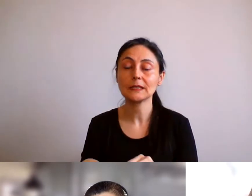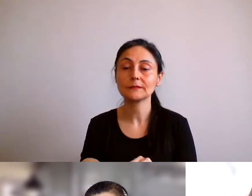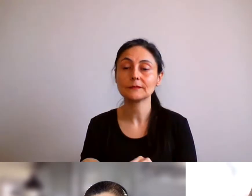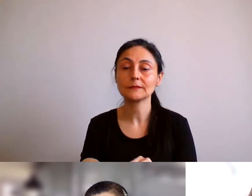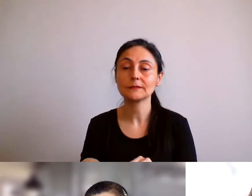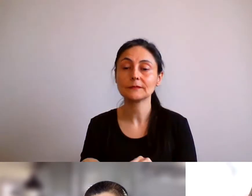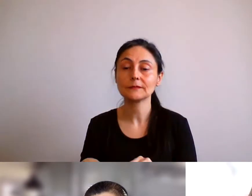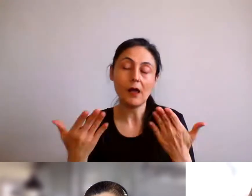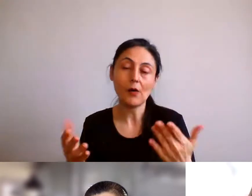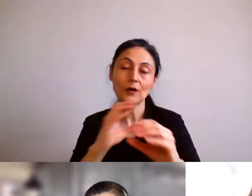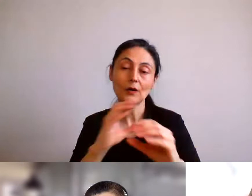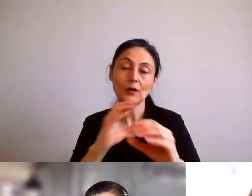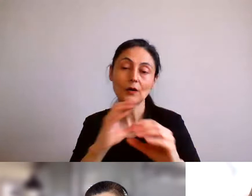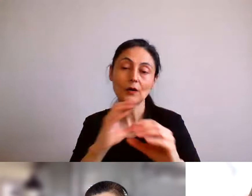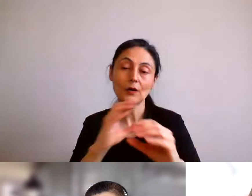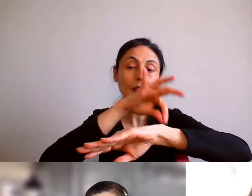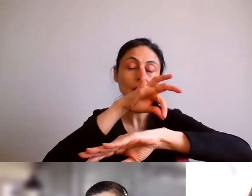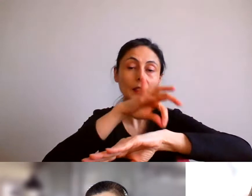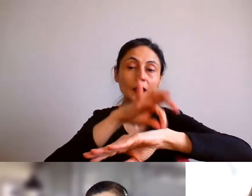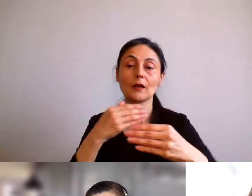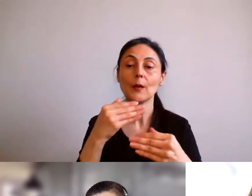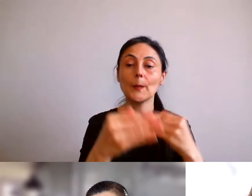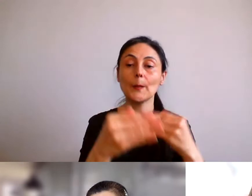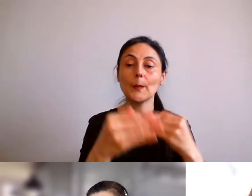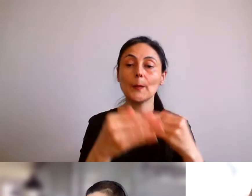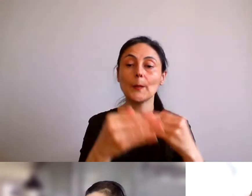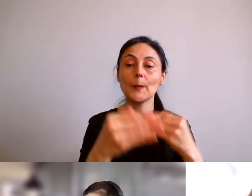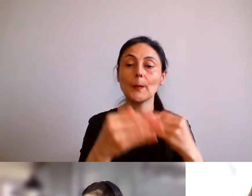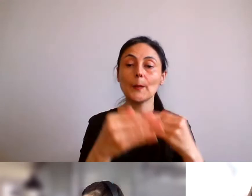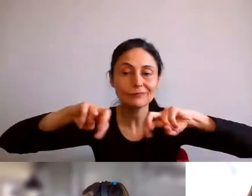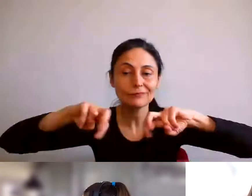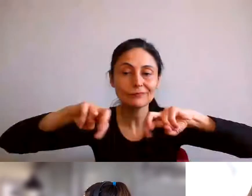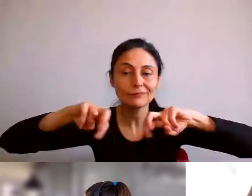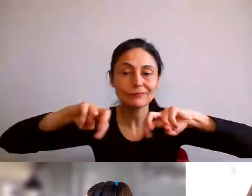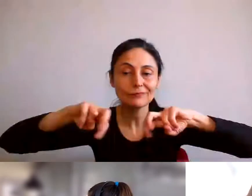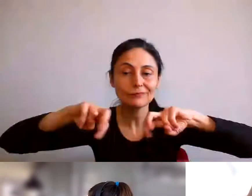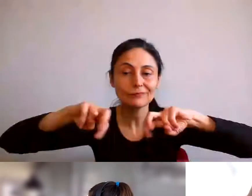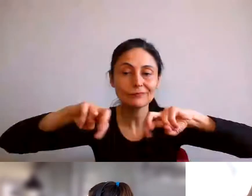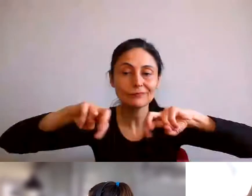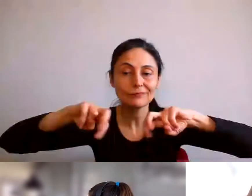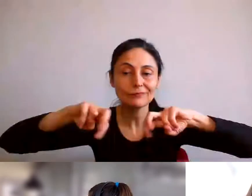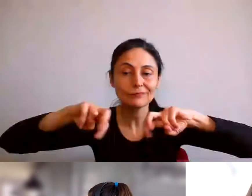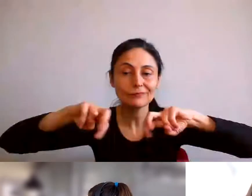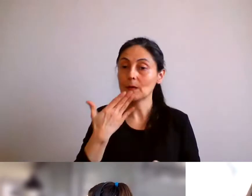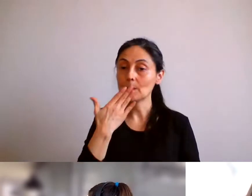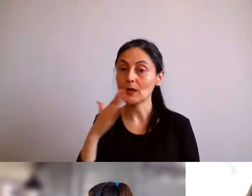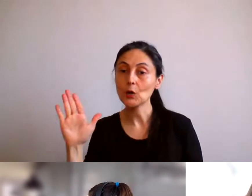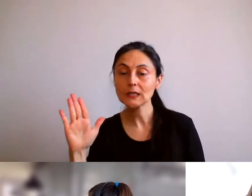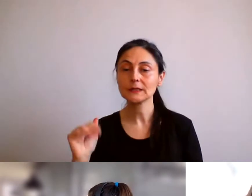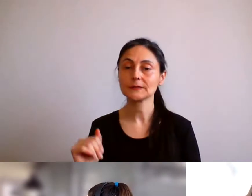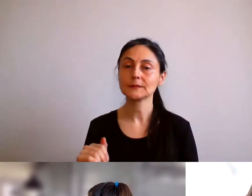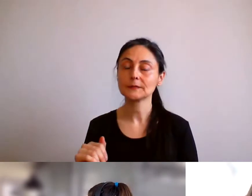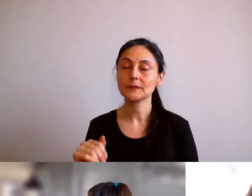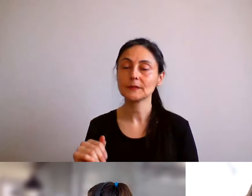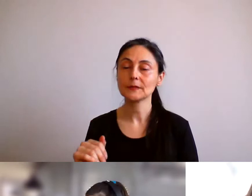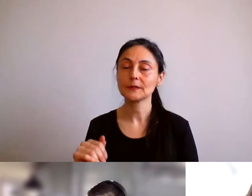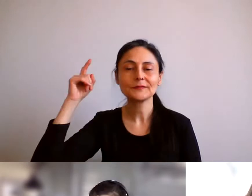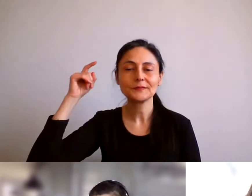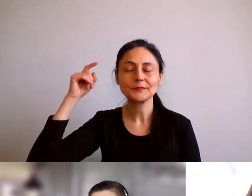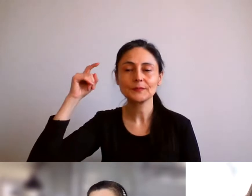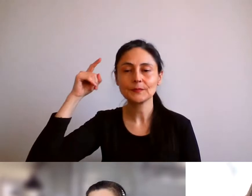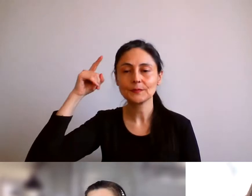para hacer un seguimiento, para hacer un diagnóstico, para curar. Así es que es súper interesante cómo nosotros hoy día